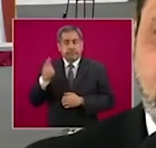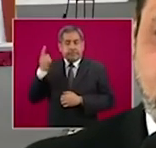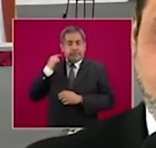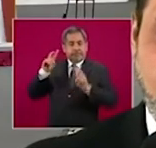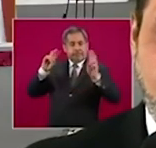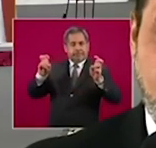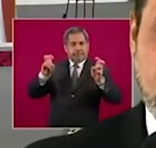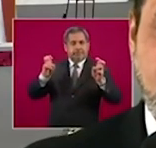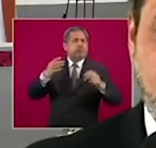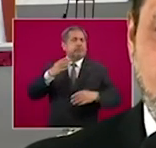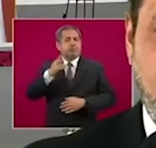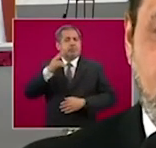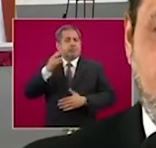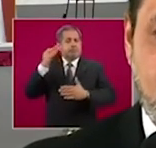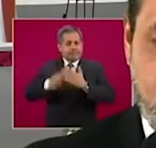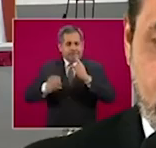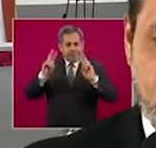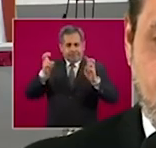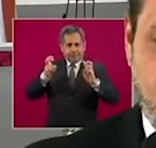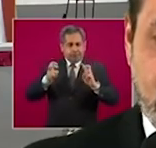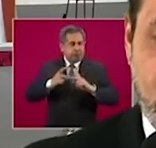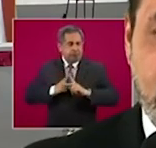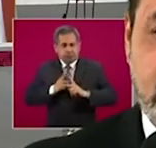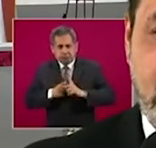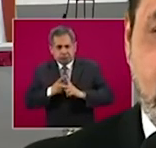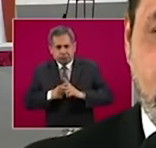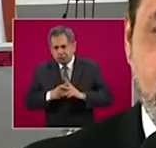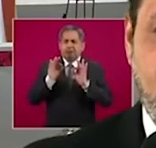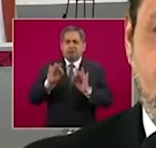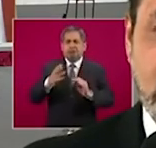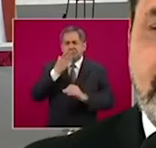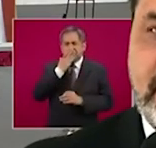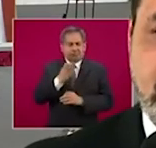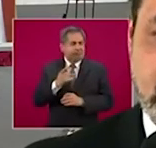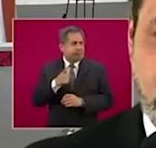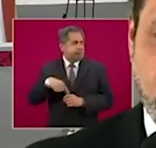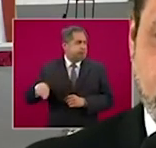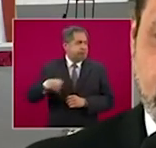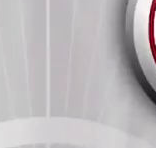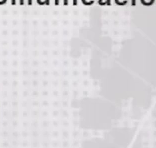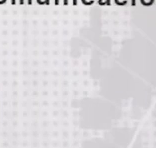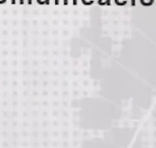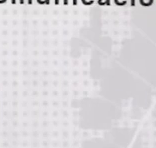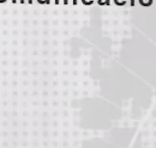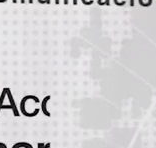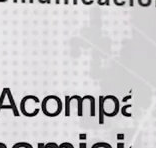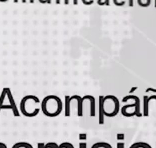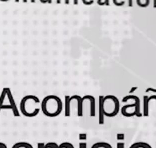si en efecto este año el Buen Fin fue realmente algo que les ha beneficiado.